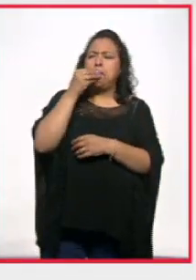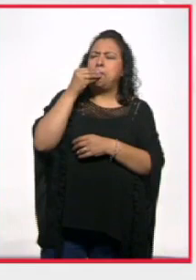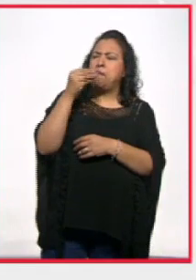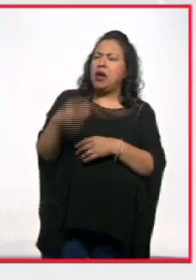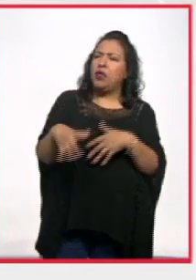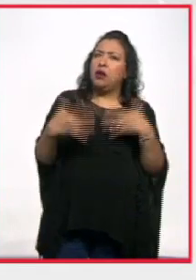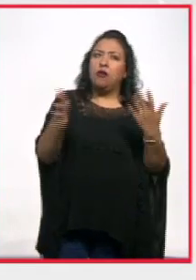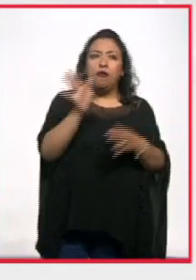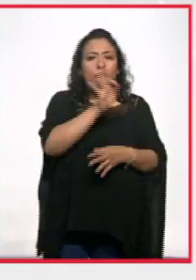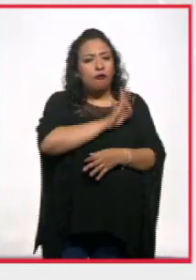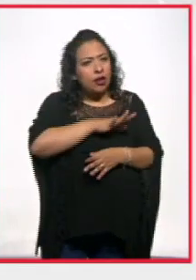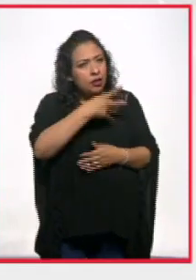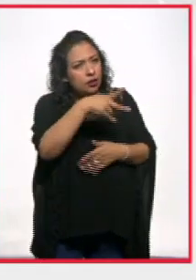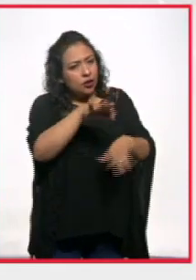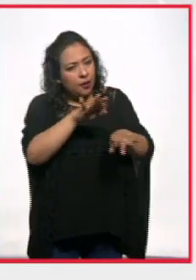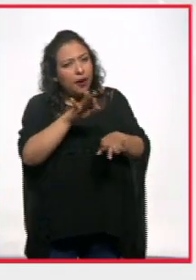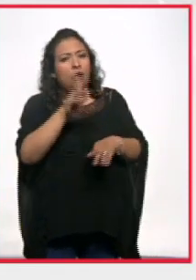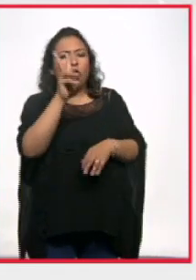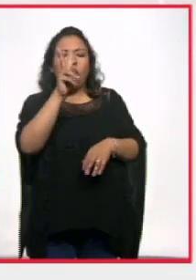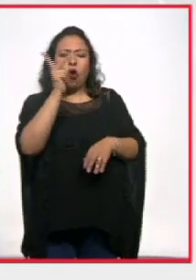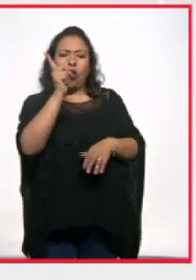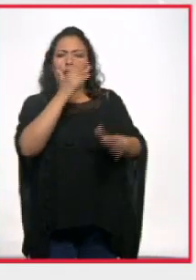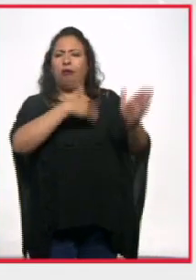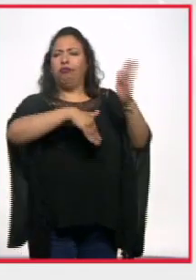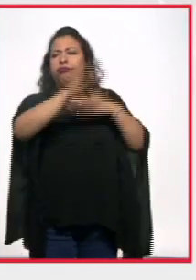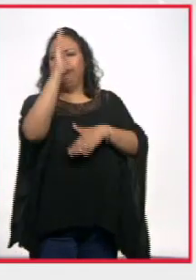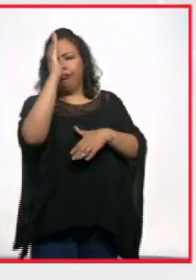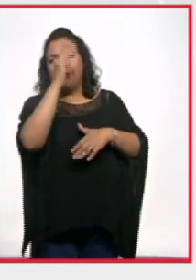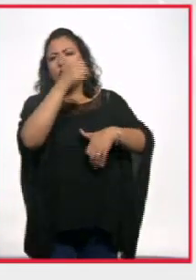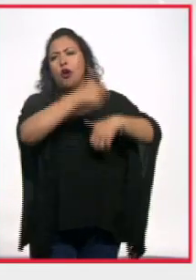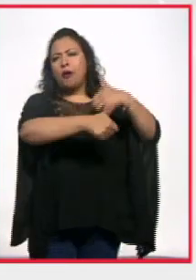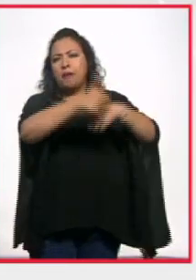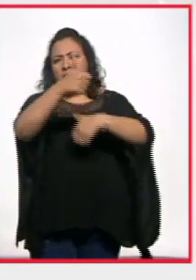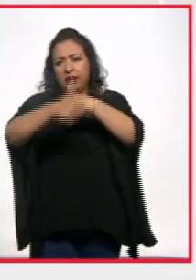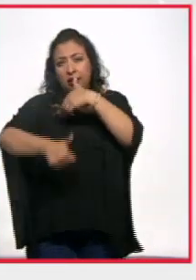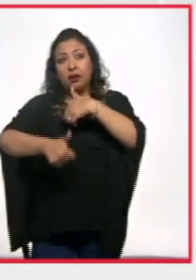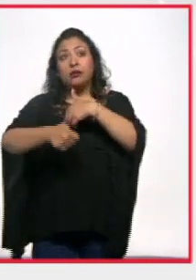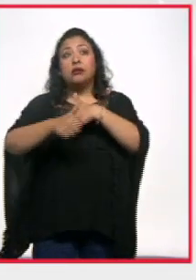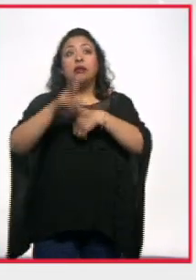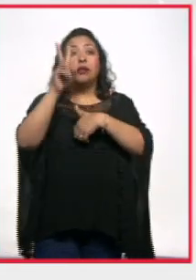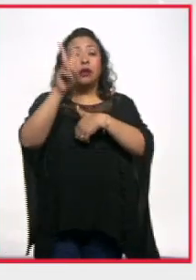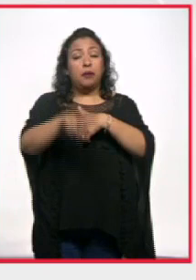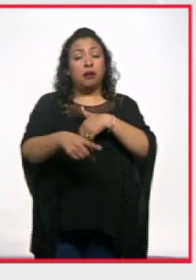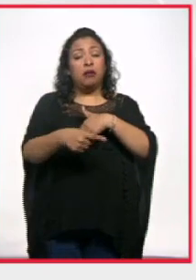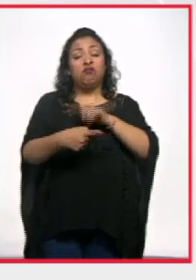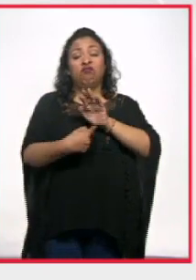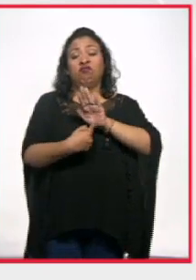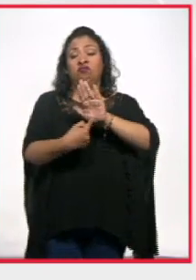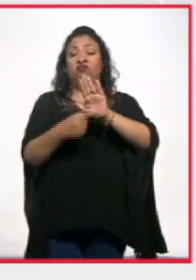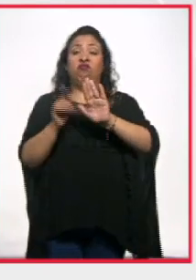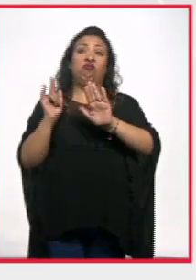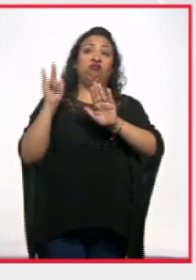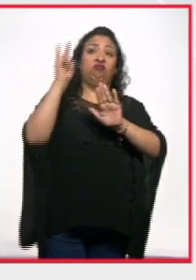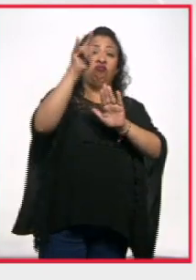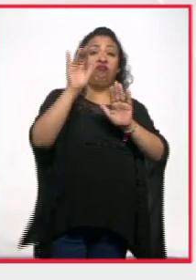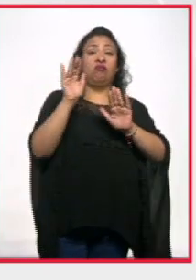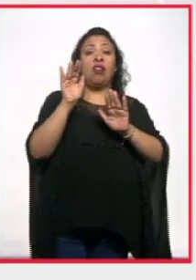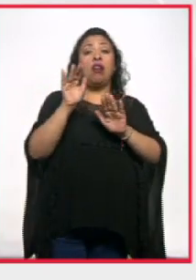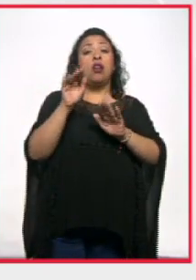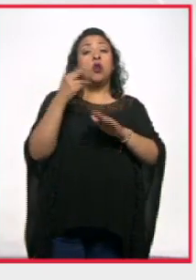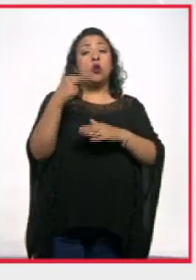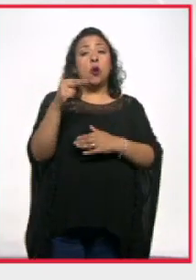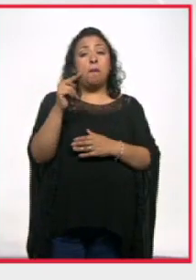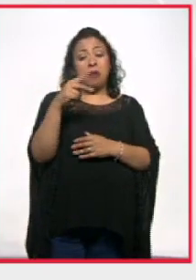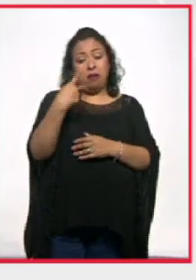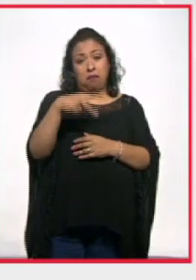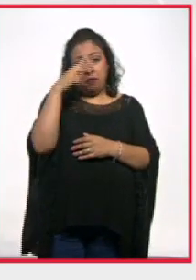verdad celebramos el trabajo que están haciendo. Les deseamos mucho éxito en estas competencias y a poner literalmente muy en alto el nombre de México y la UNAM